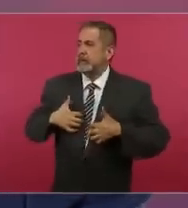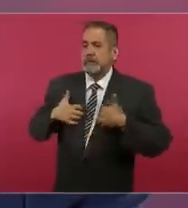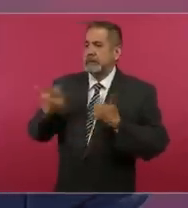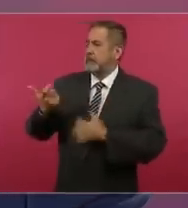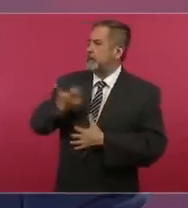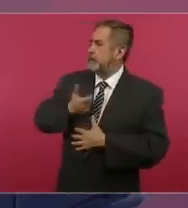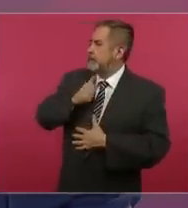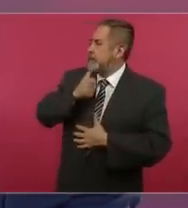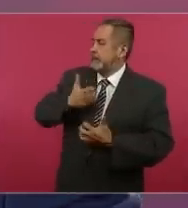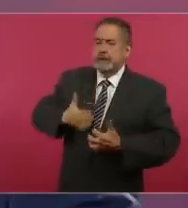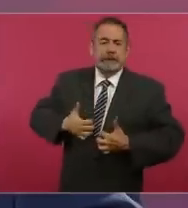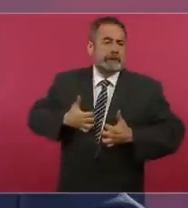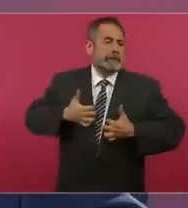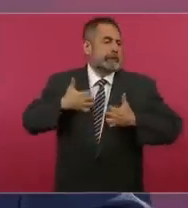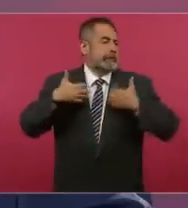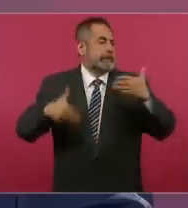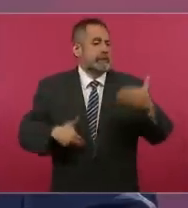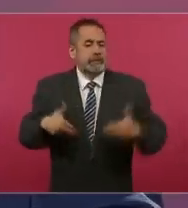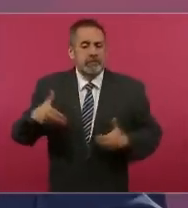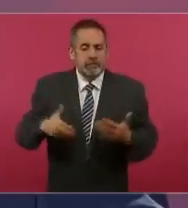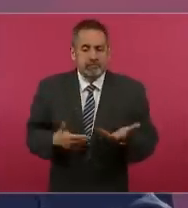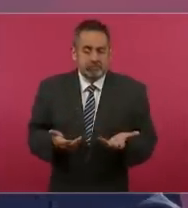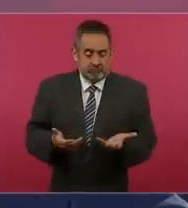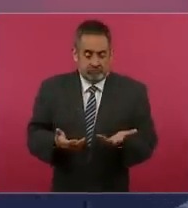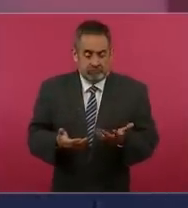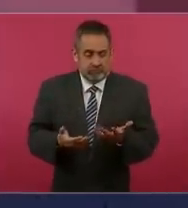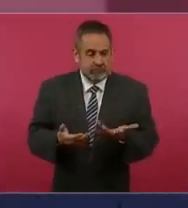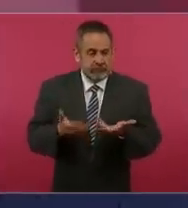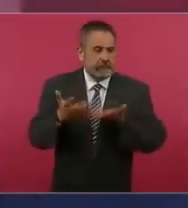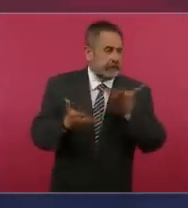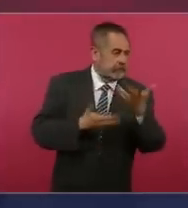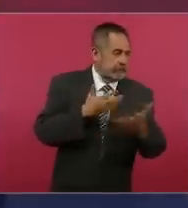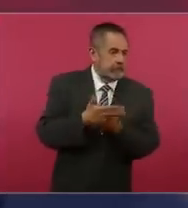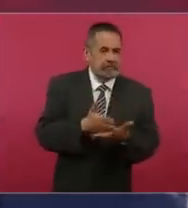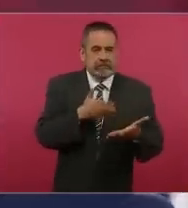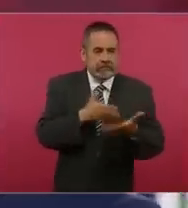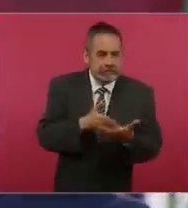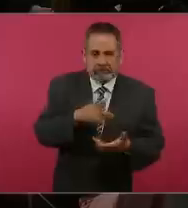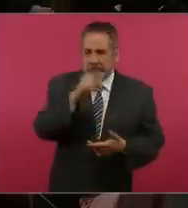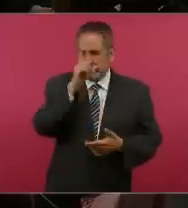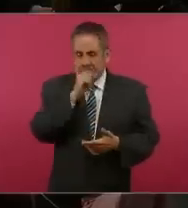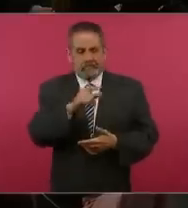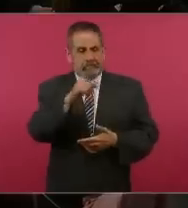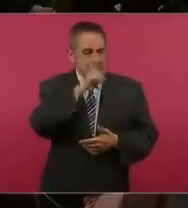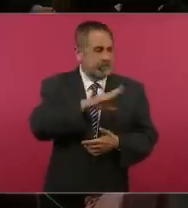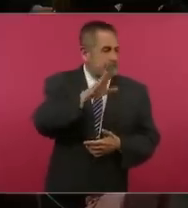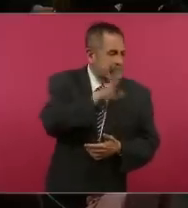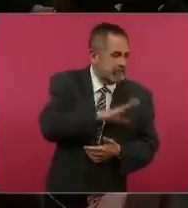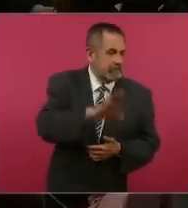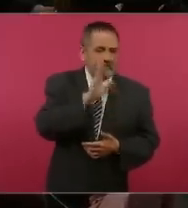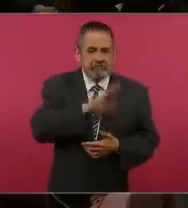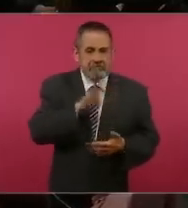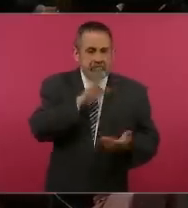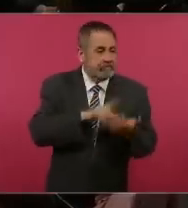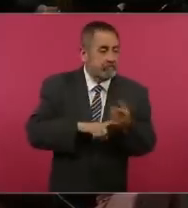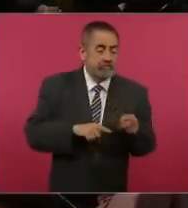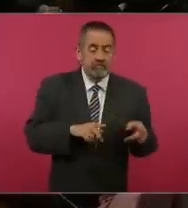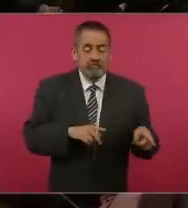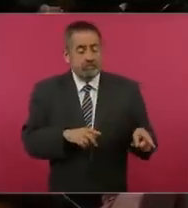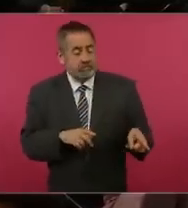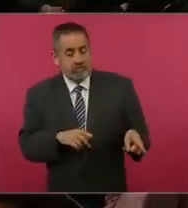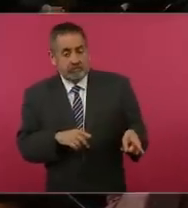porque no les están saliendo las cosas como lo comenté